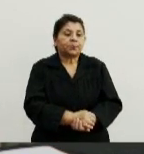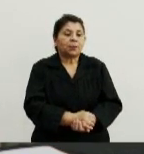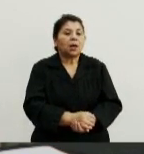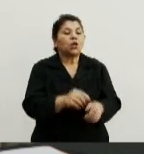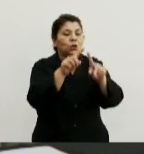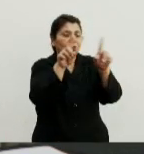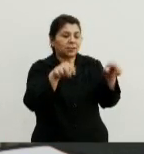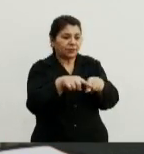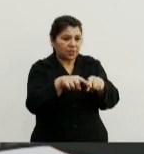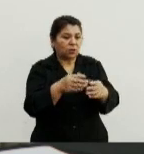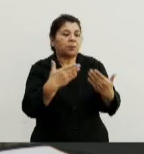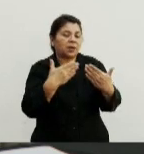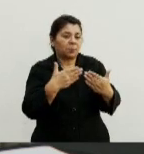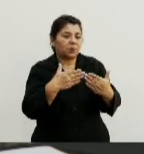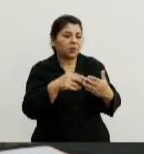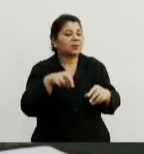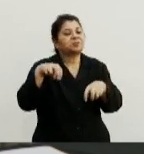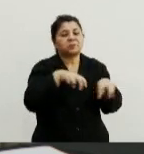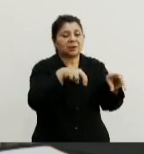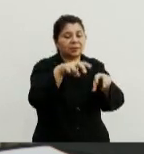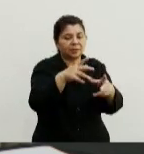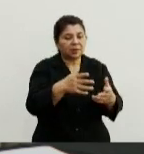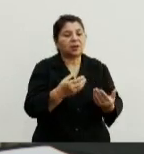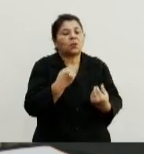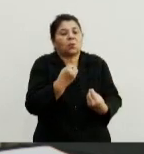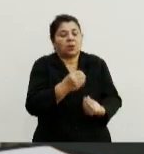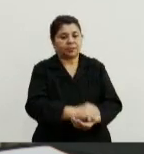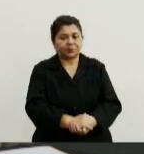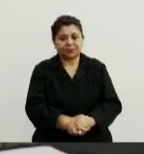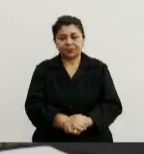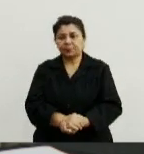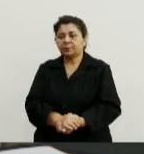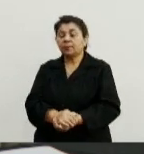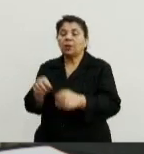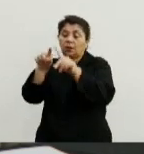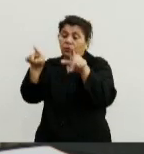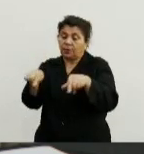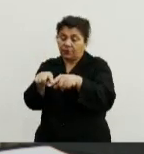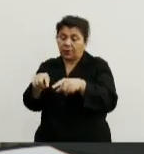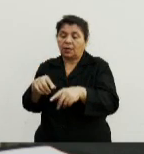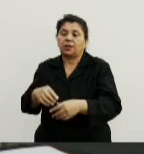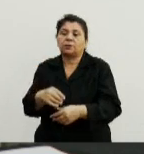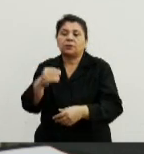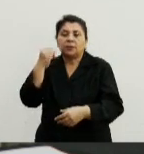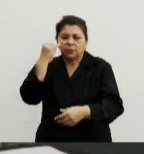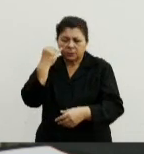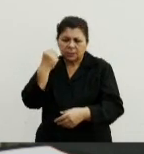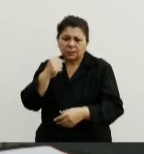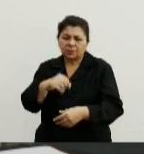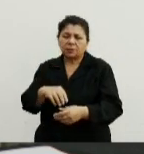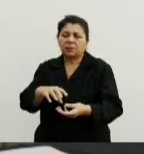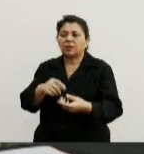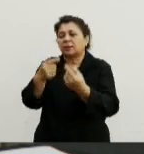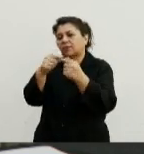serían los certificados para poder circular en la calle los certificados si bien ha salido y se ha dado a conocer por diferentes